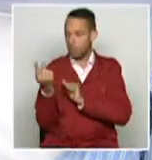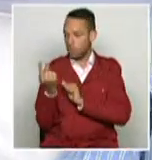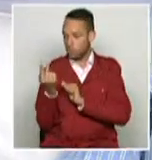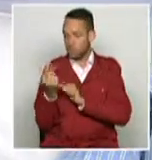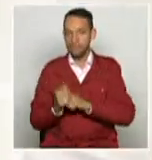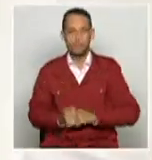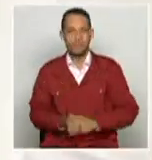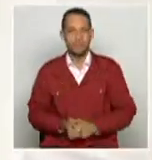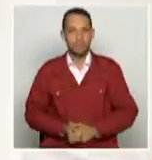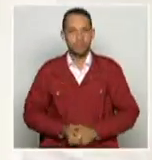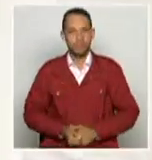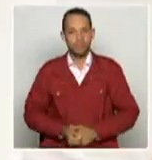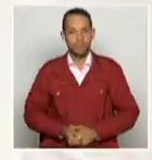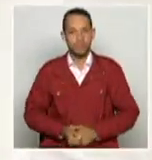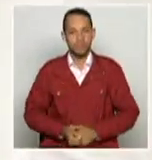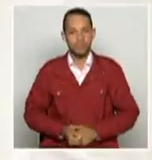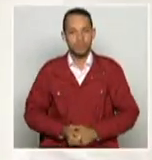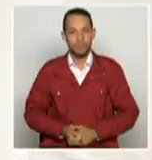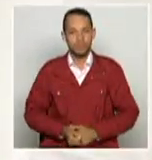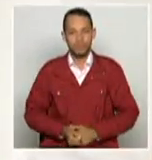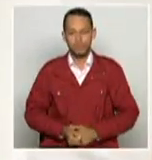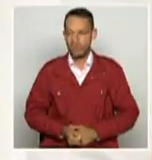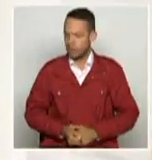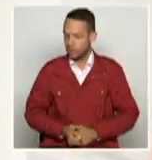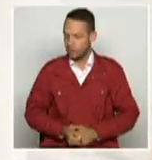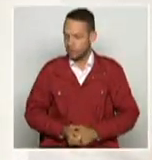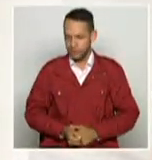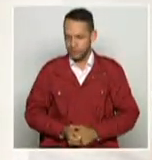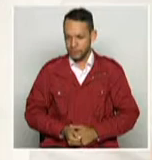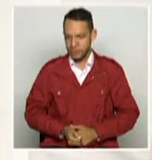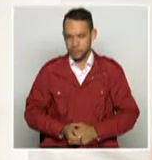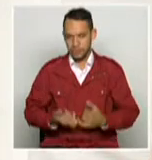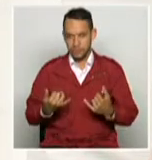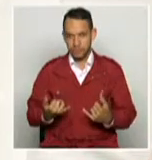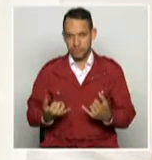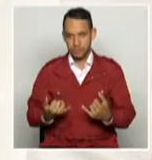instante. Cuéntanos.